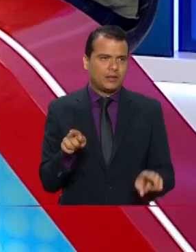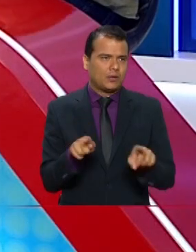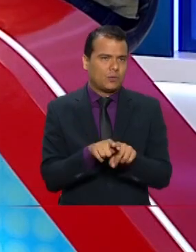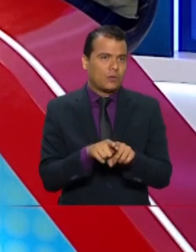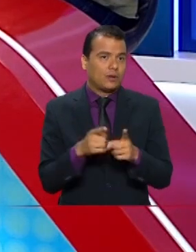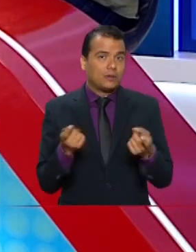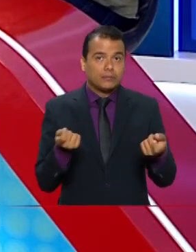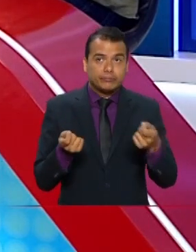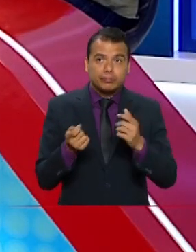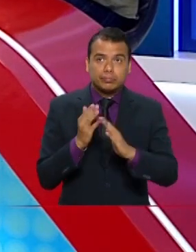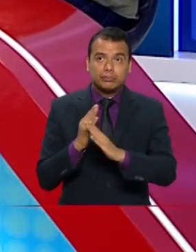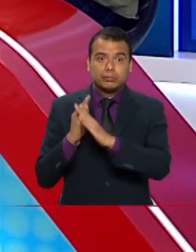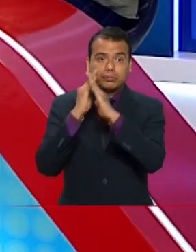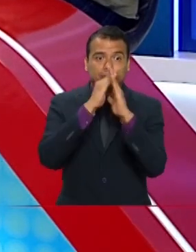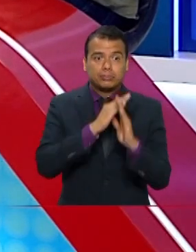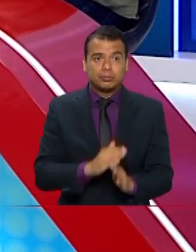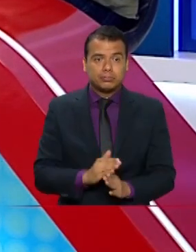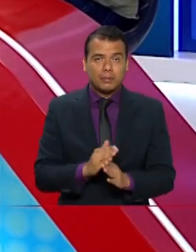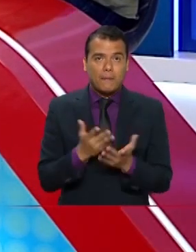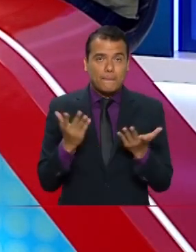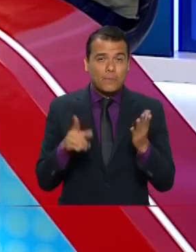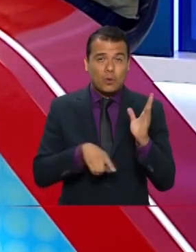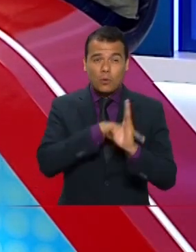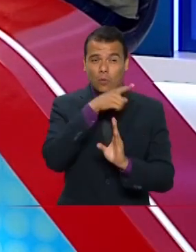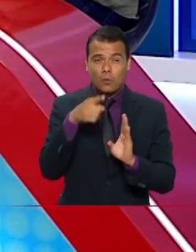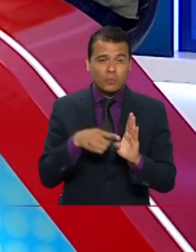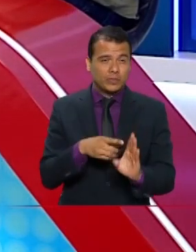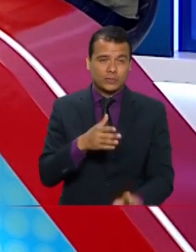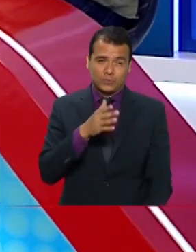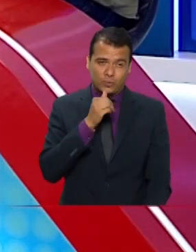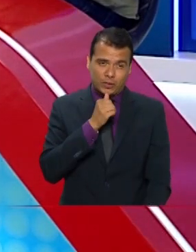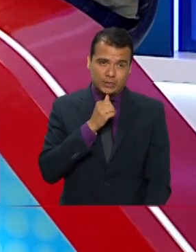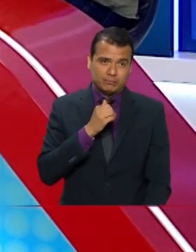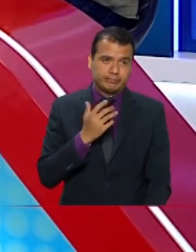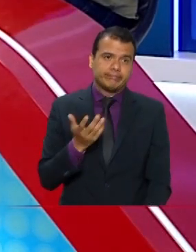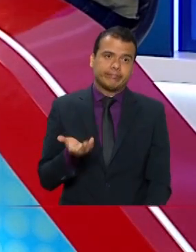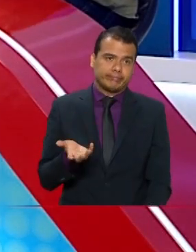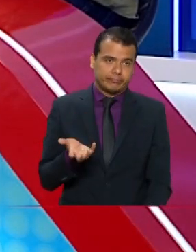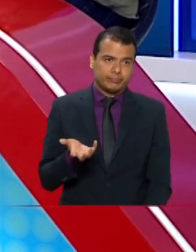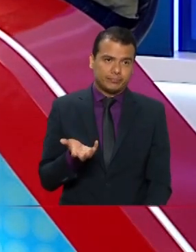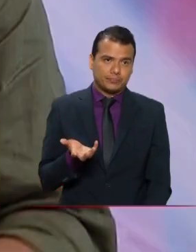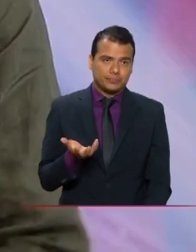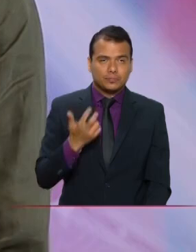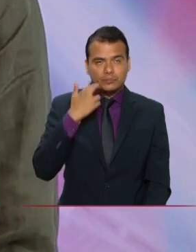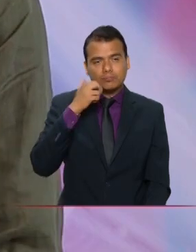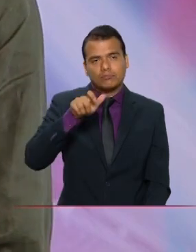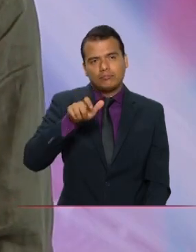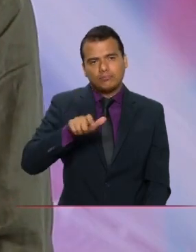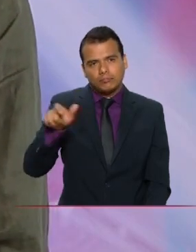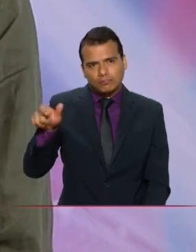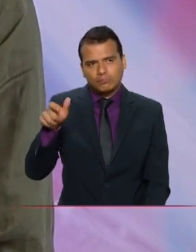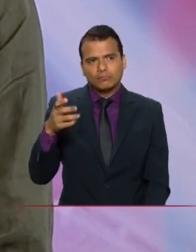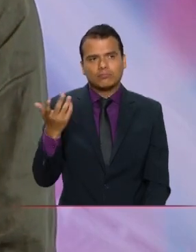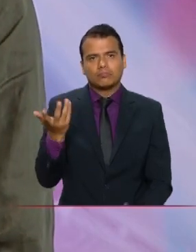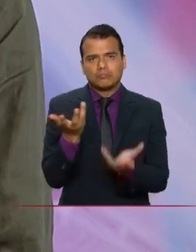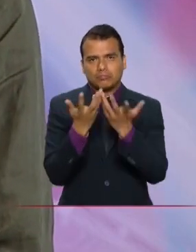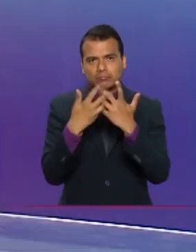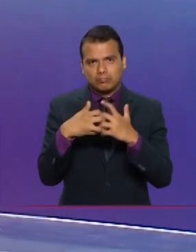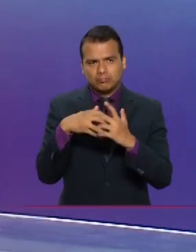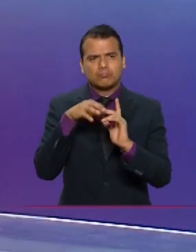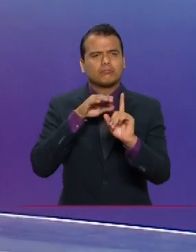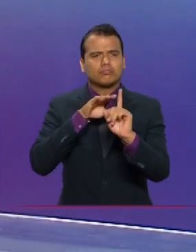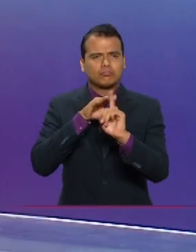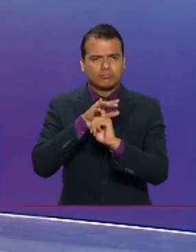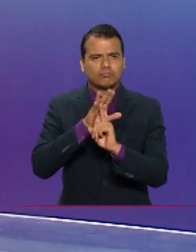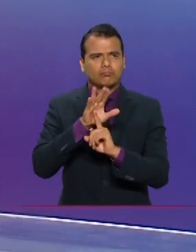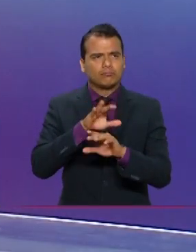Los controles pueden ser evadidos en algún momento, ¿sí? Tanto a nivel personal del ciudadano como a nivel de empresas. ¿Qué hacer